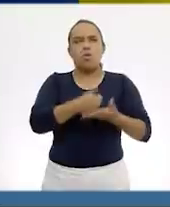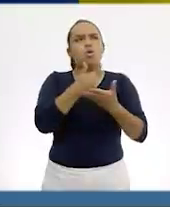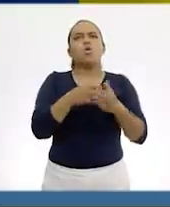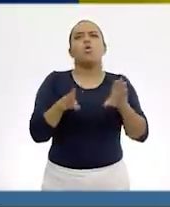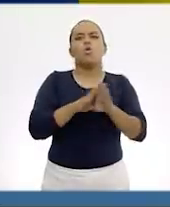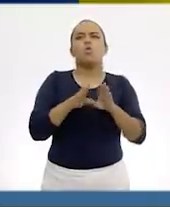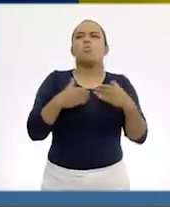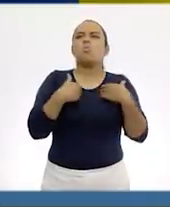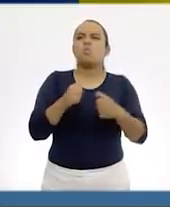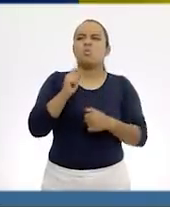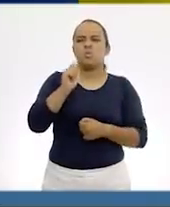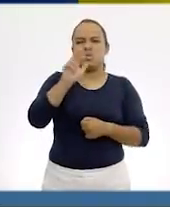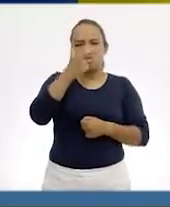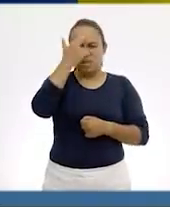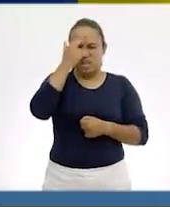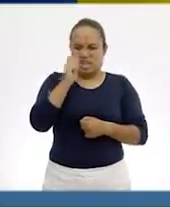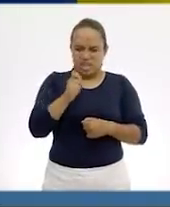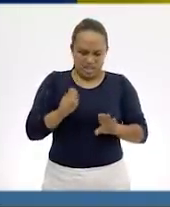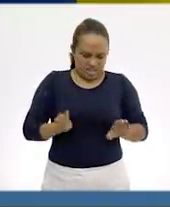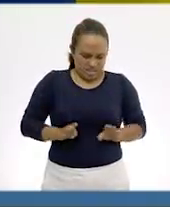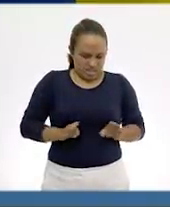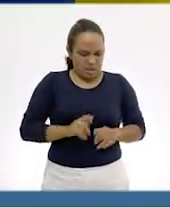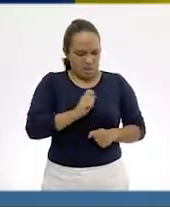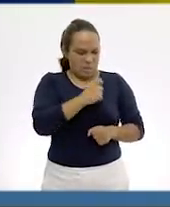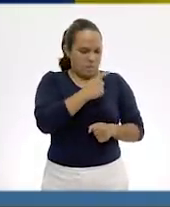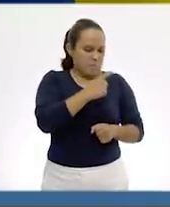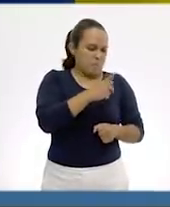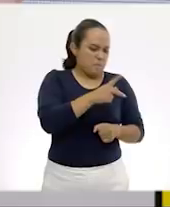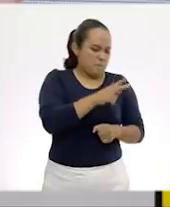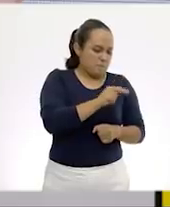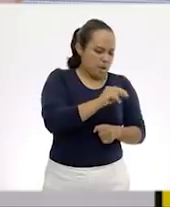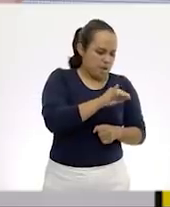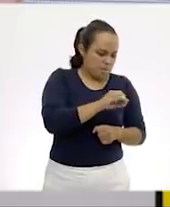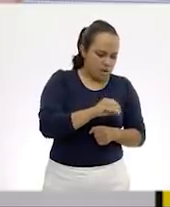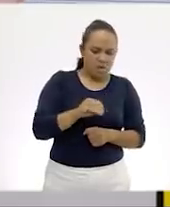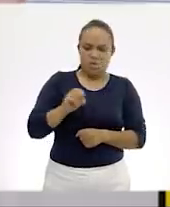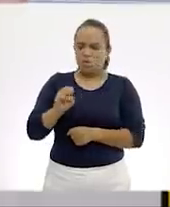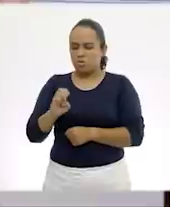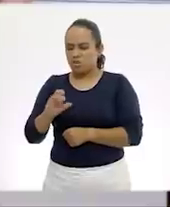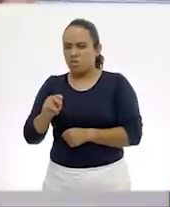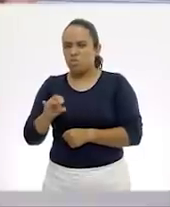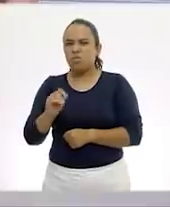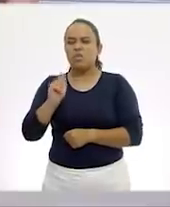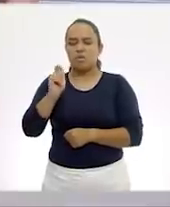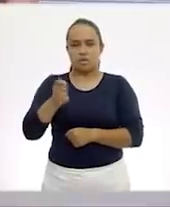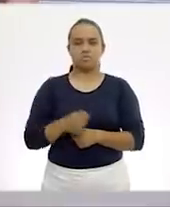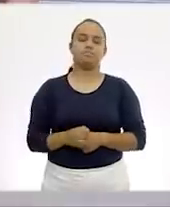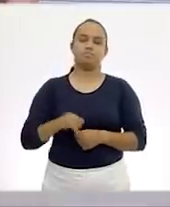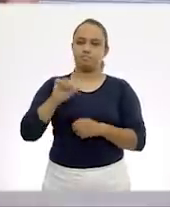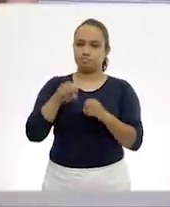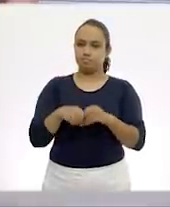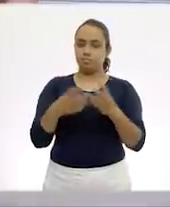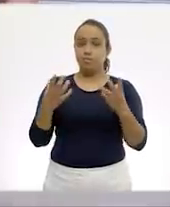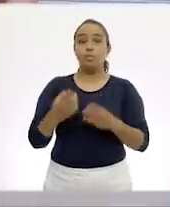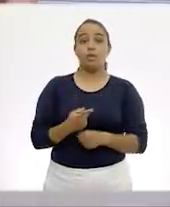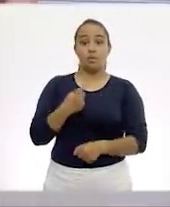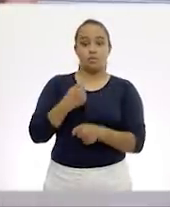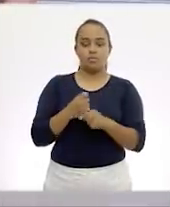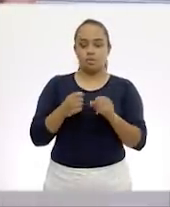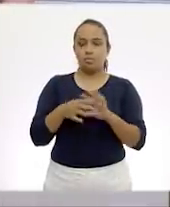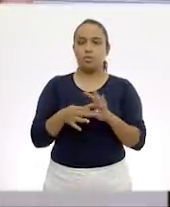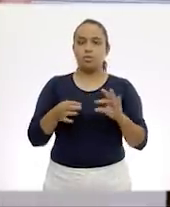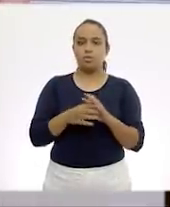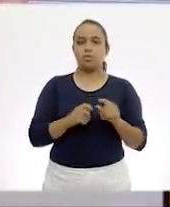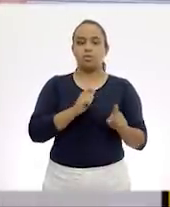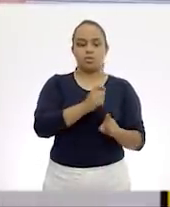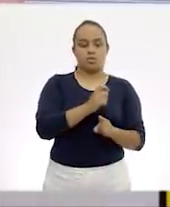comprender qué son los caracteres sexuales primarios y secundarios. Claro que sí. Vamos a comenzar explicando qué son